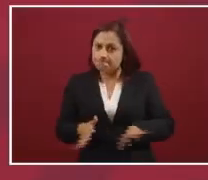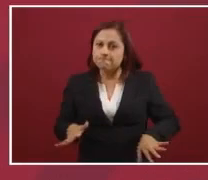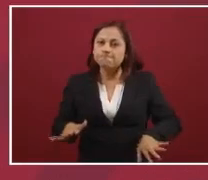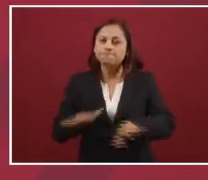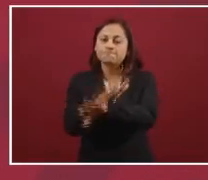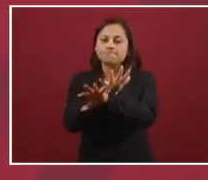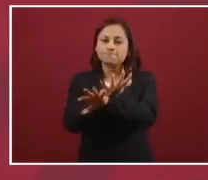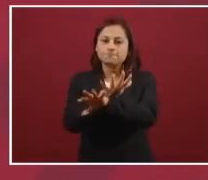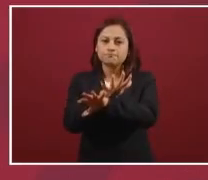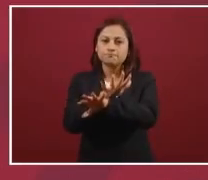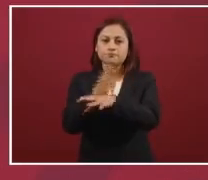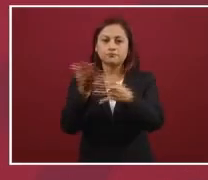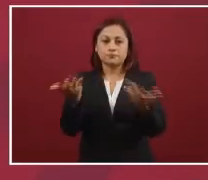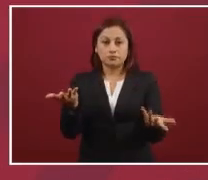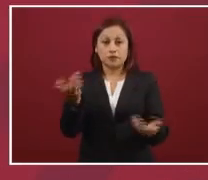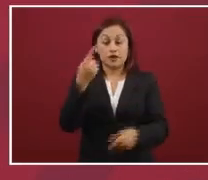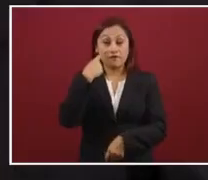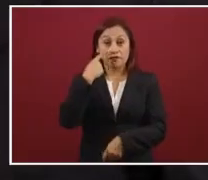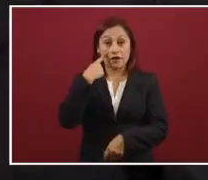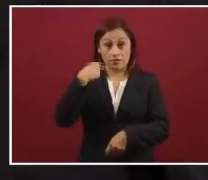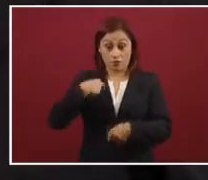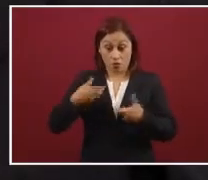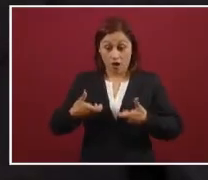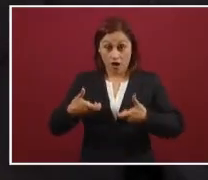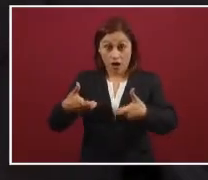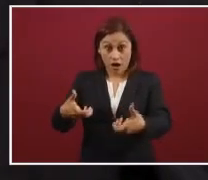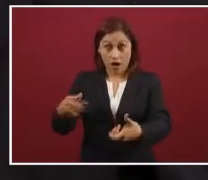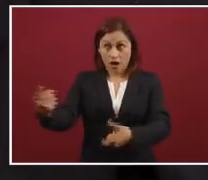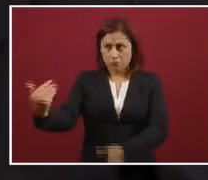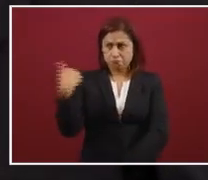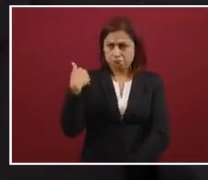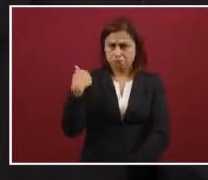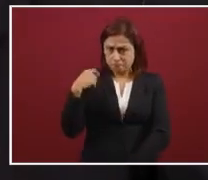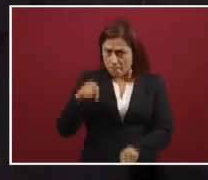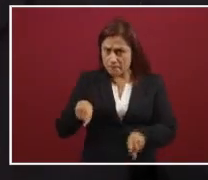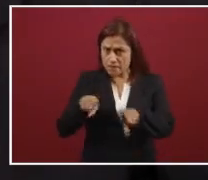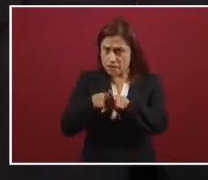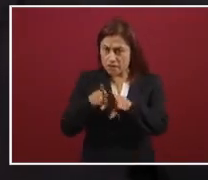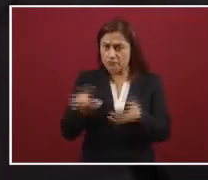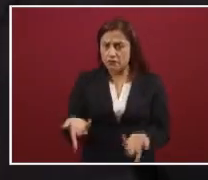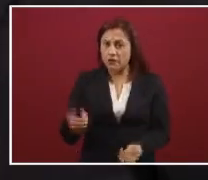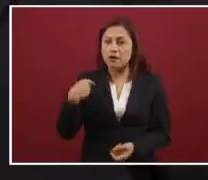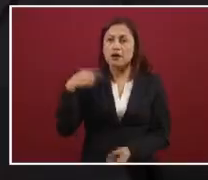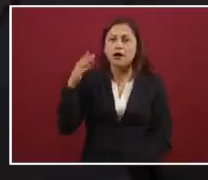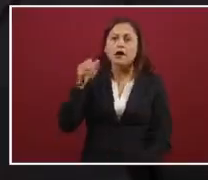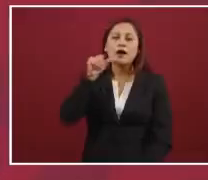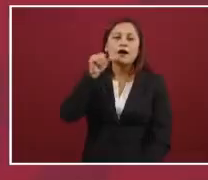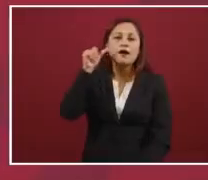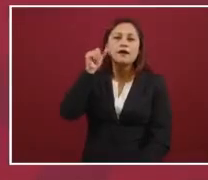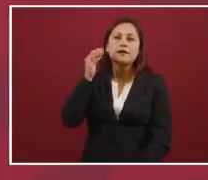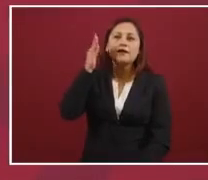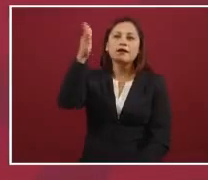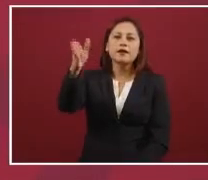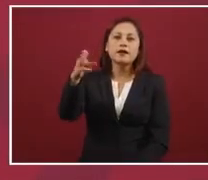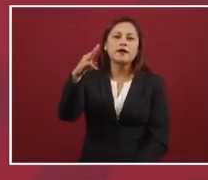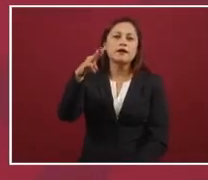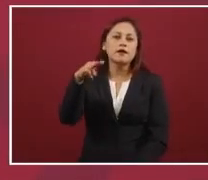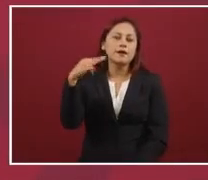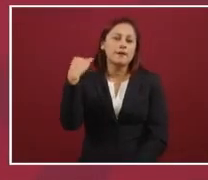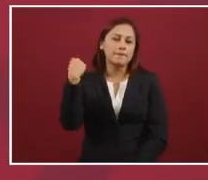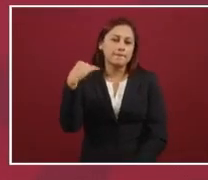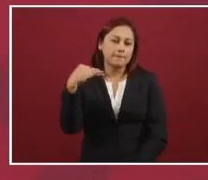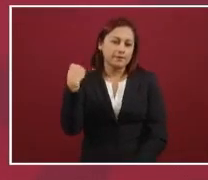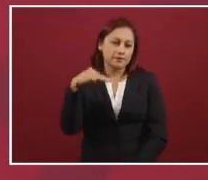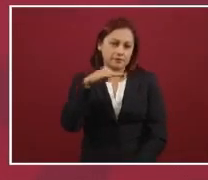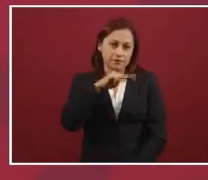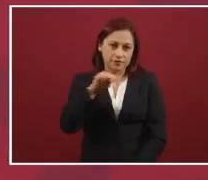calle. Ayer en Michoacán, en los pueblos más apartados, así la gente, ni un